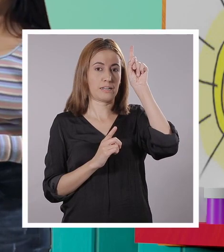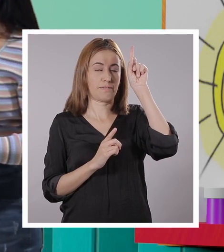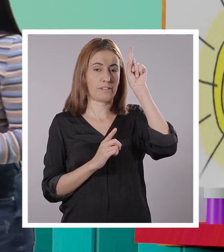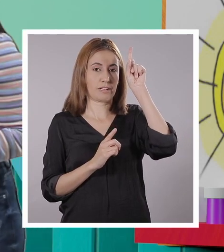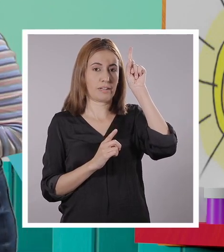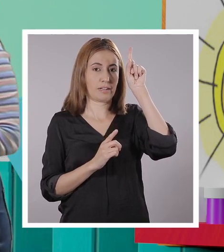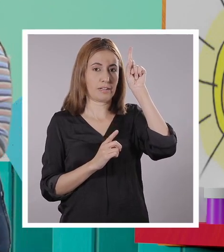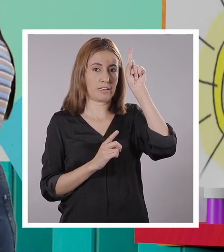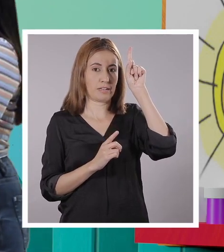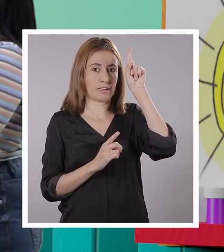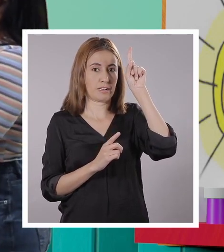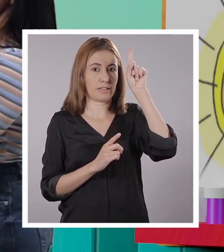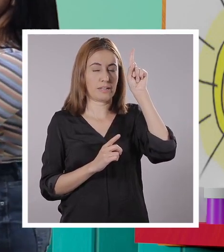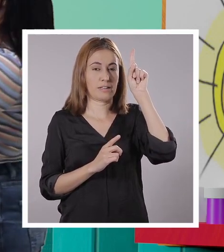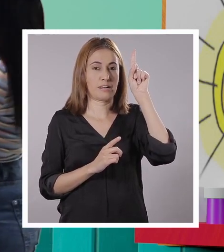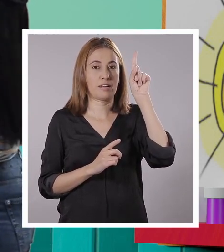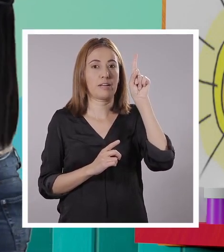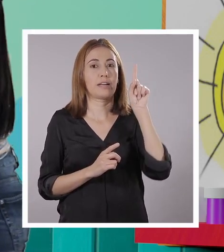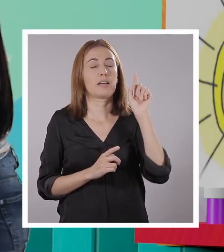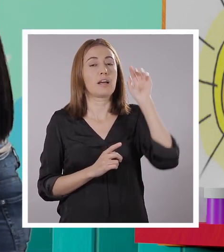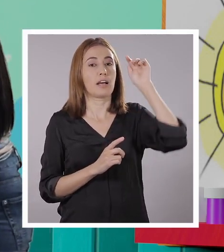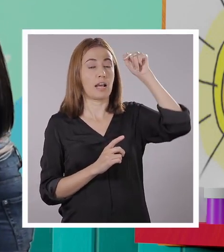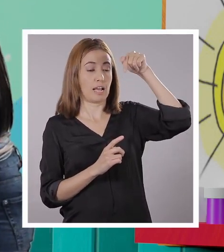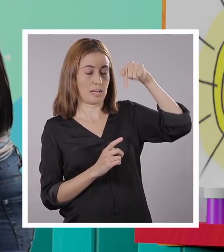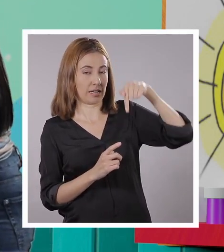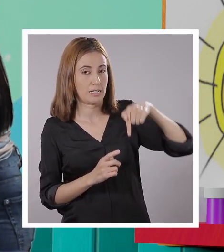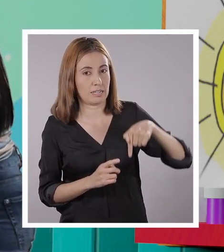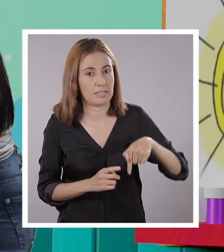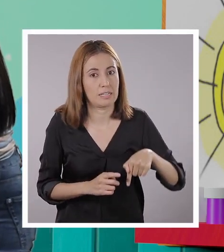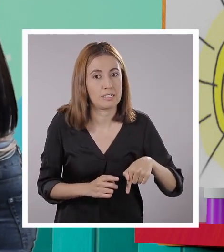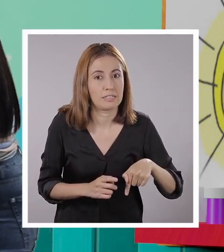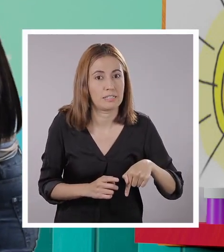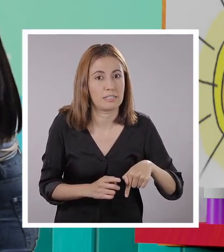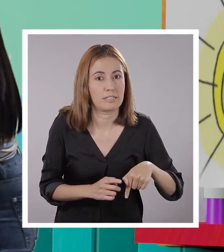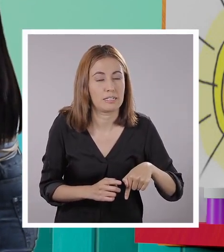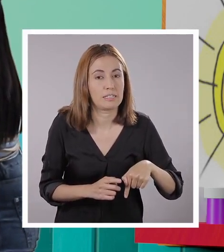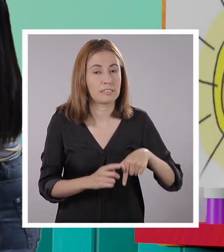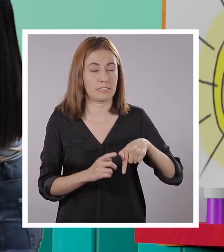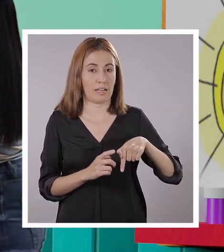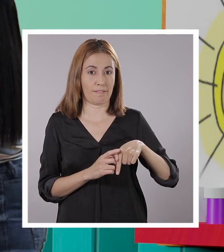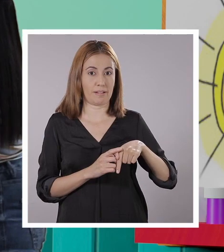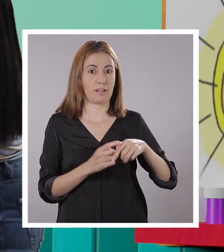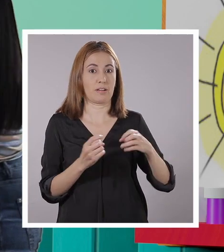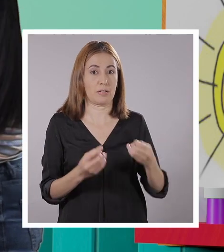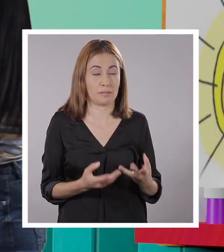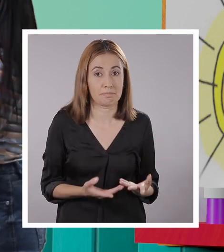sigue? Hacia arriba. ¿Y la última?